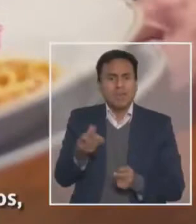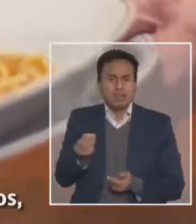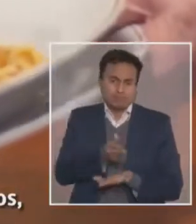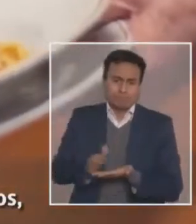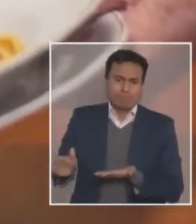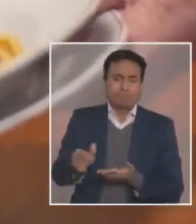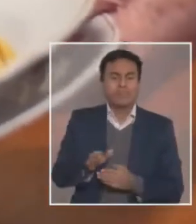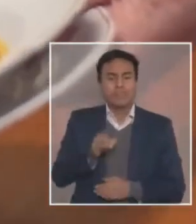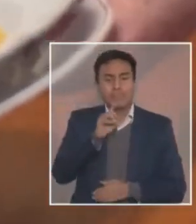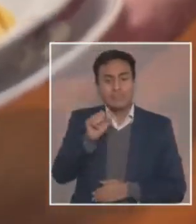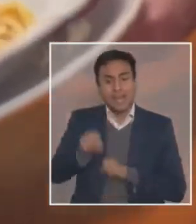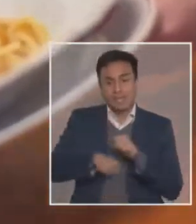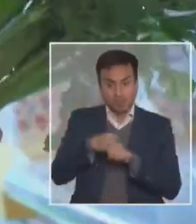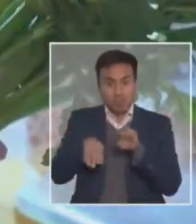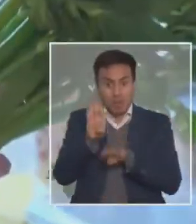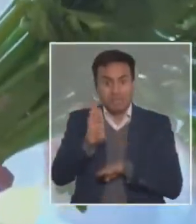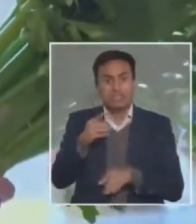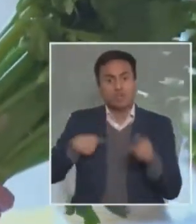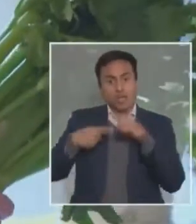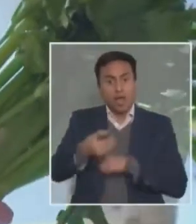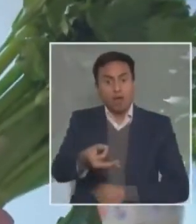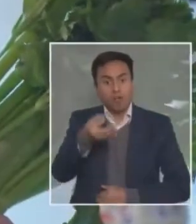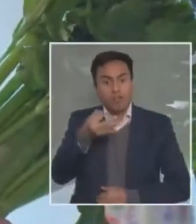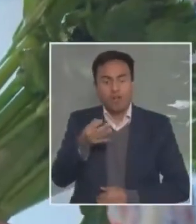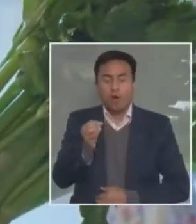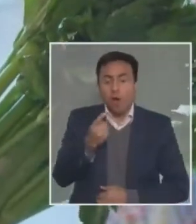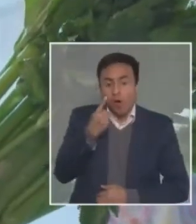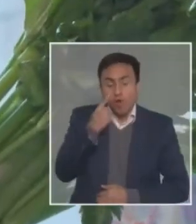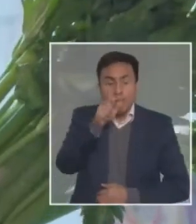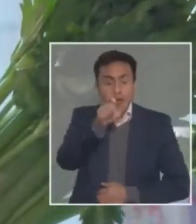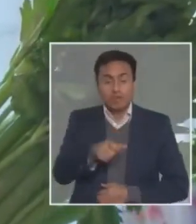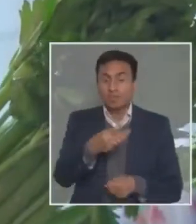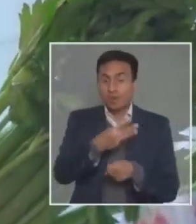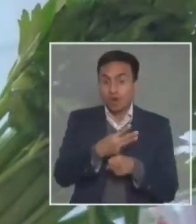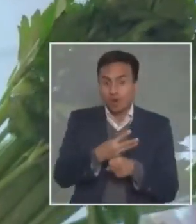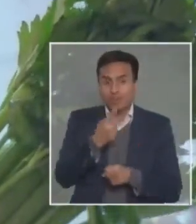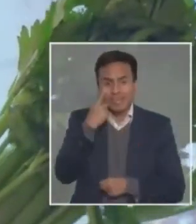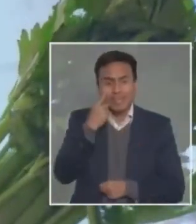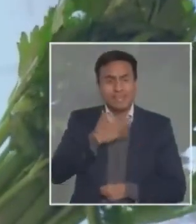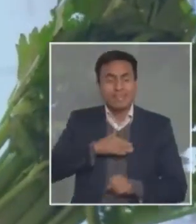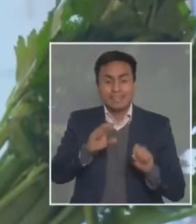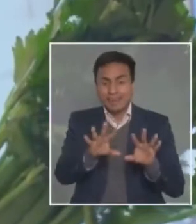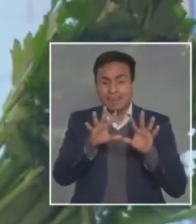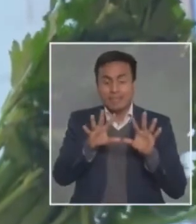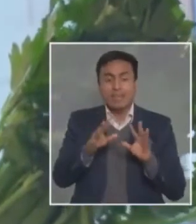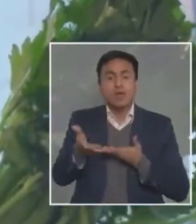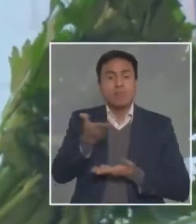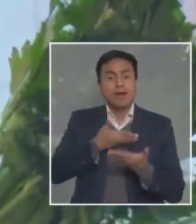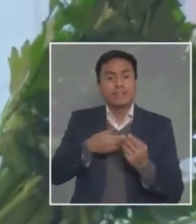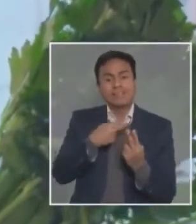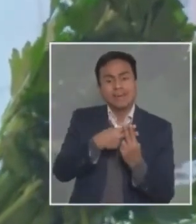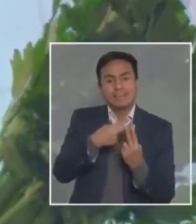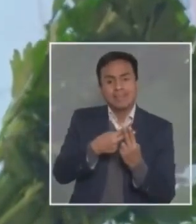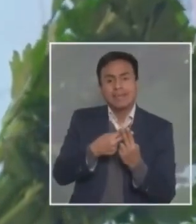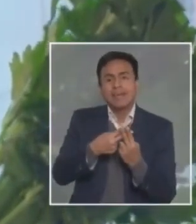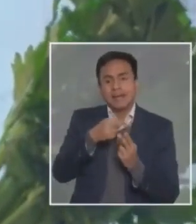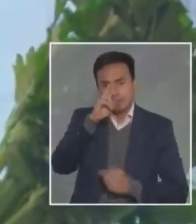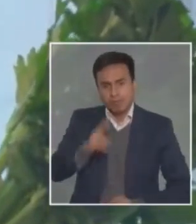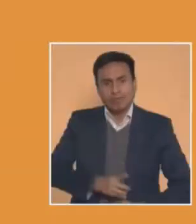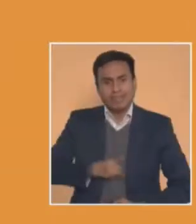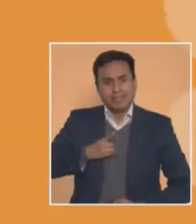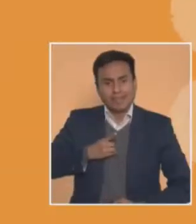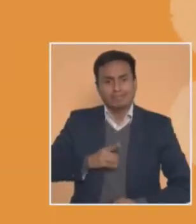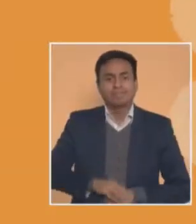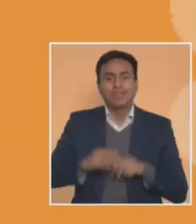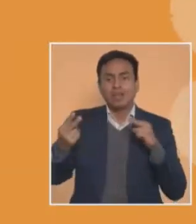perder el miedo. ¿Tienes más de 60 años y una historia por contar? ¿O conoces a una persona mayor que quieras destacar? Compártela usando el hashtag